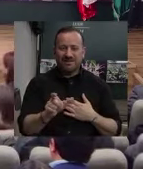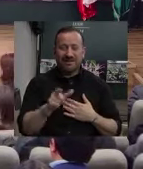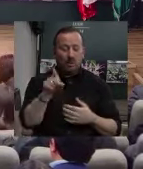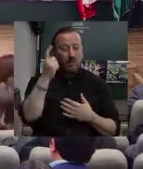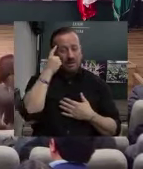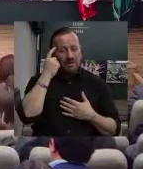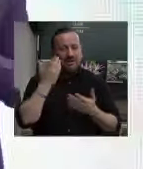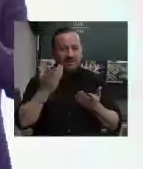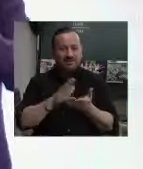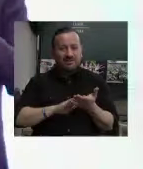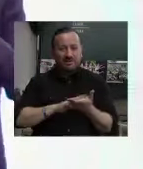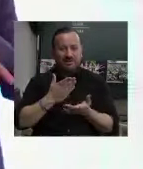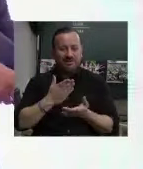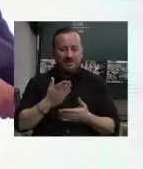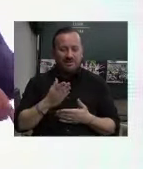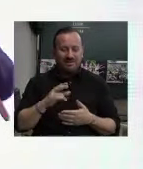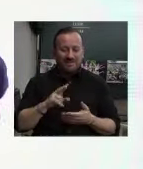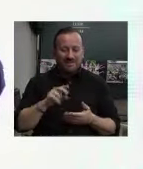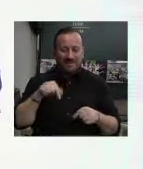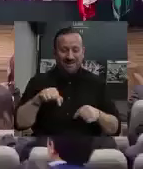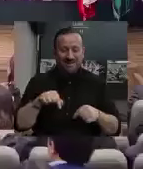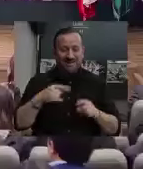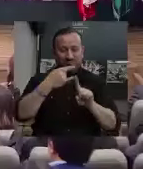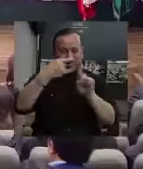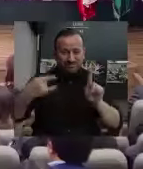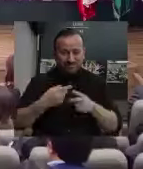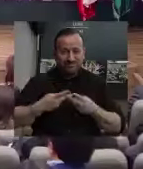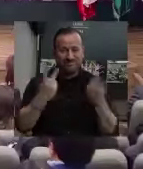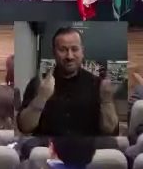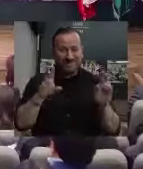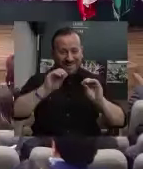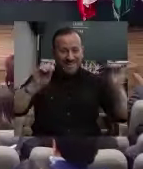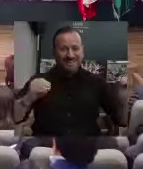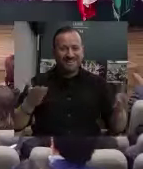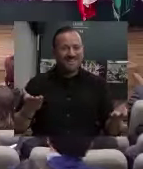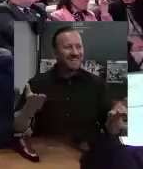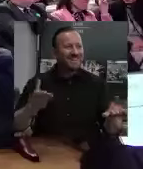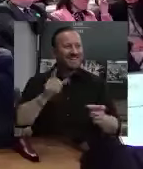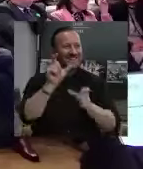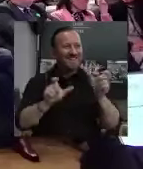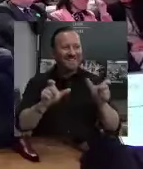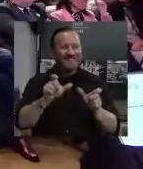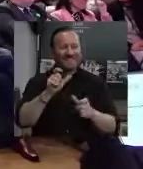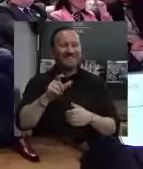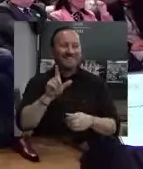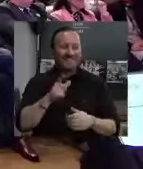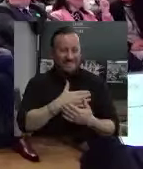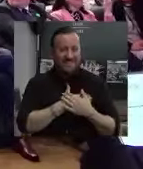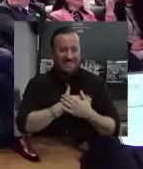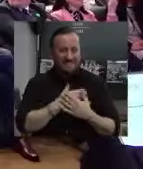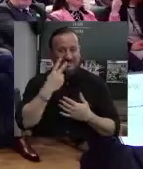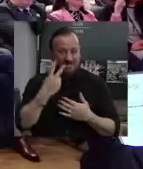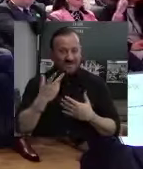imagínate ojo que esto está saliendo en en streaming y la persona que a ustedes los quiere va a decir